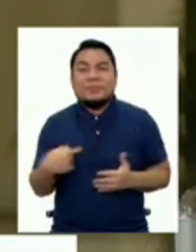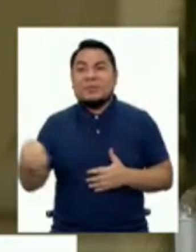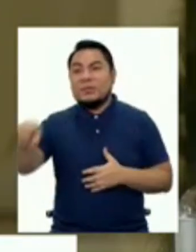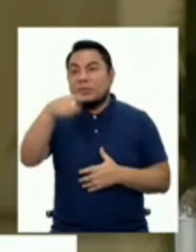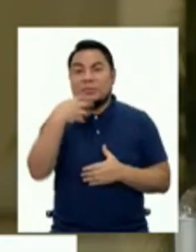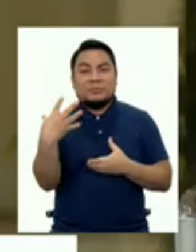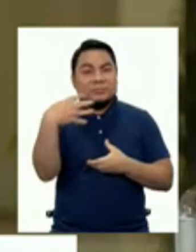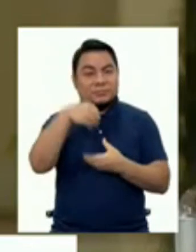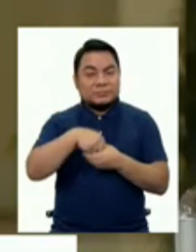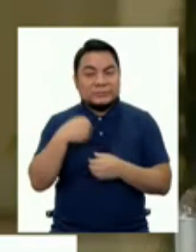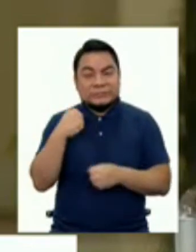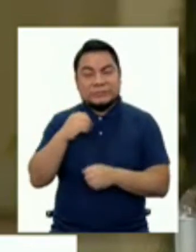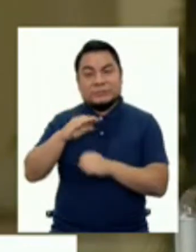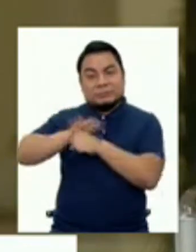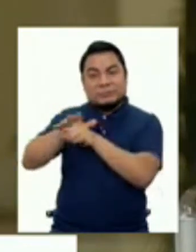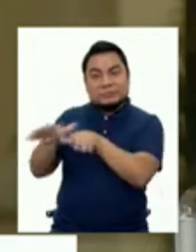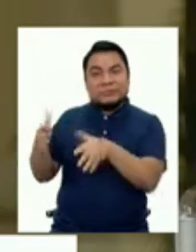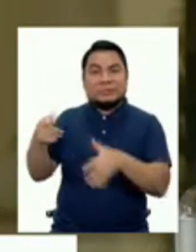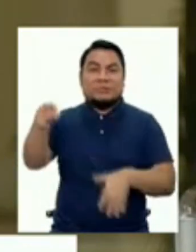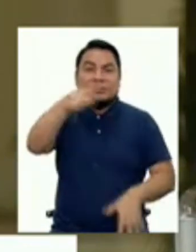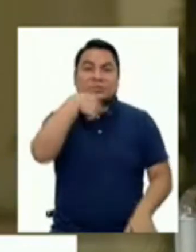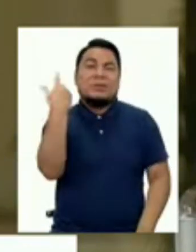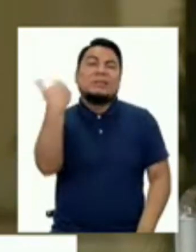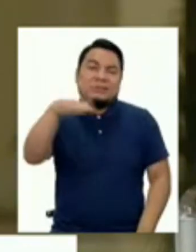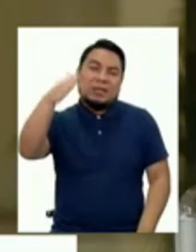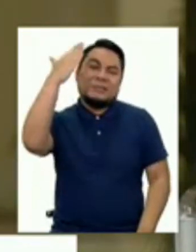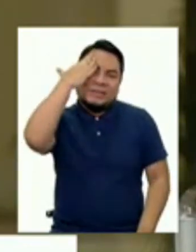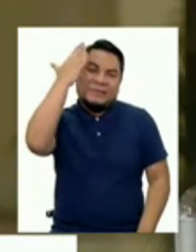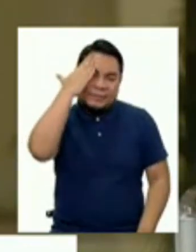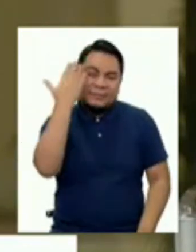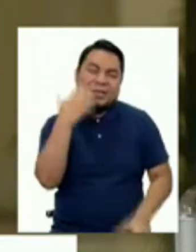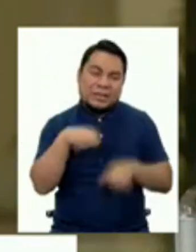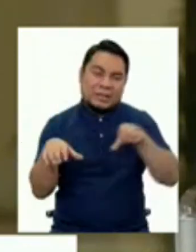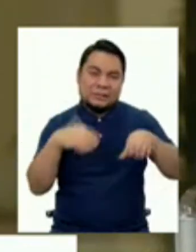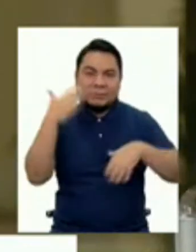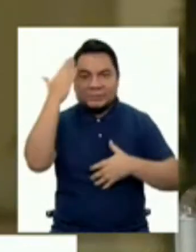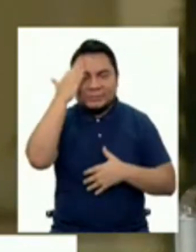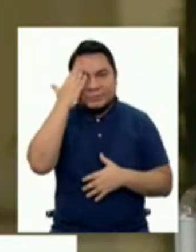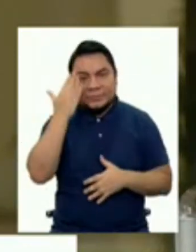involucrados en la pandemia, sabemos qué hacer. Aquí,